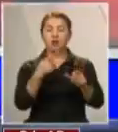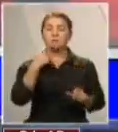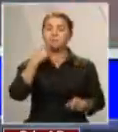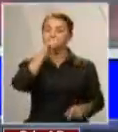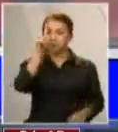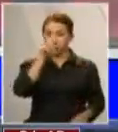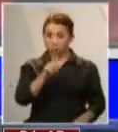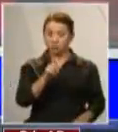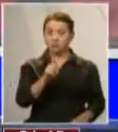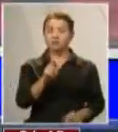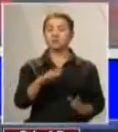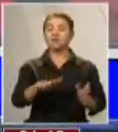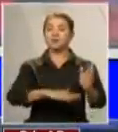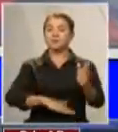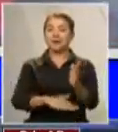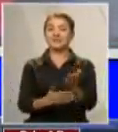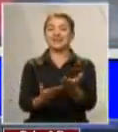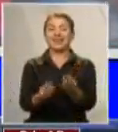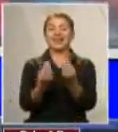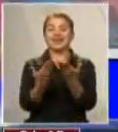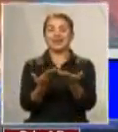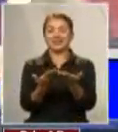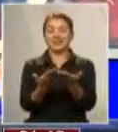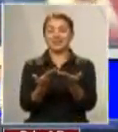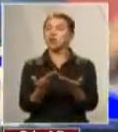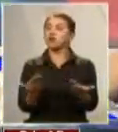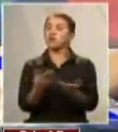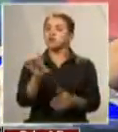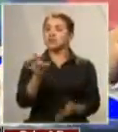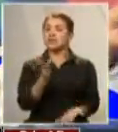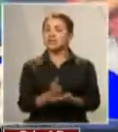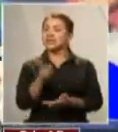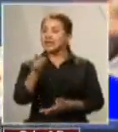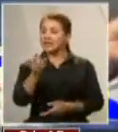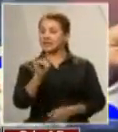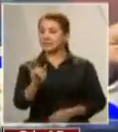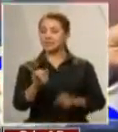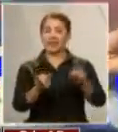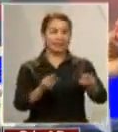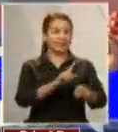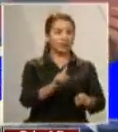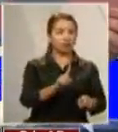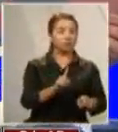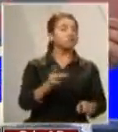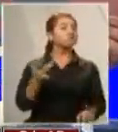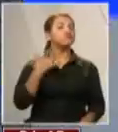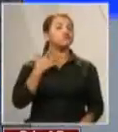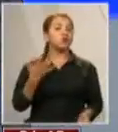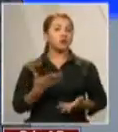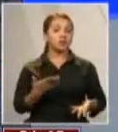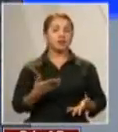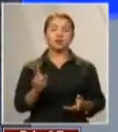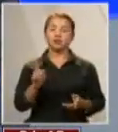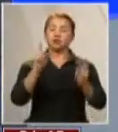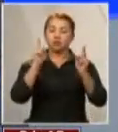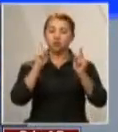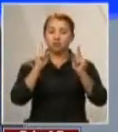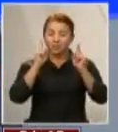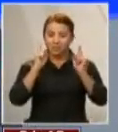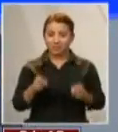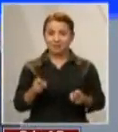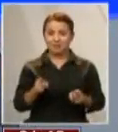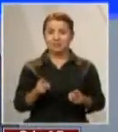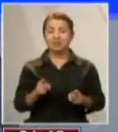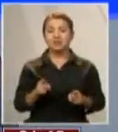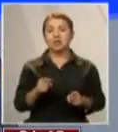pregunta es, ¿en base a qué se decide que a este señor se le pide el carnet de identidad y no a este otro? Eso tiene que ser,